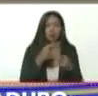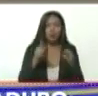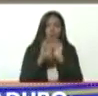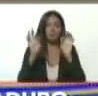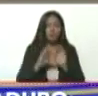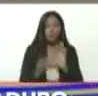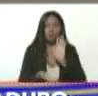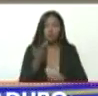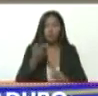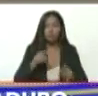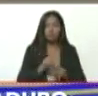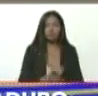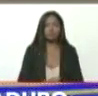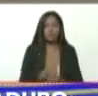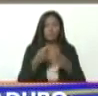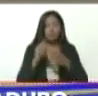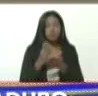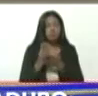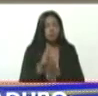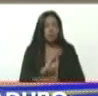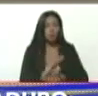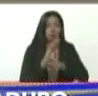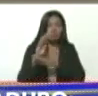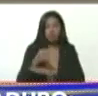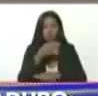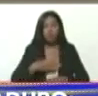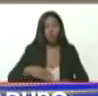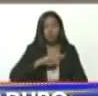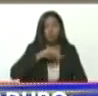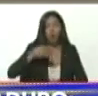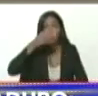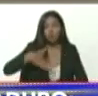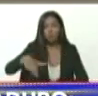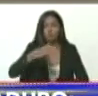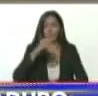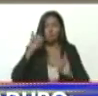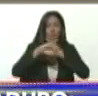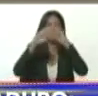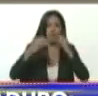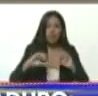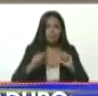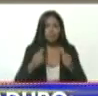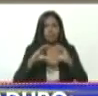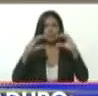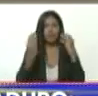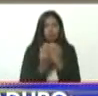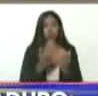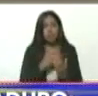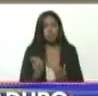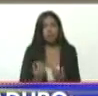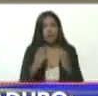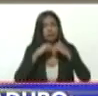muy importante. Pero siempre protegiendo a nuestro pueblo para un feliz inicio de clase. Yo quisiera que el